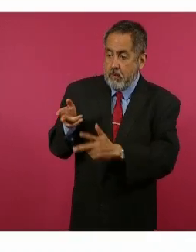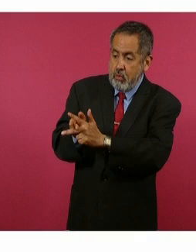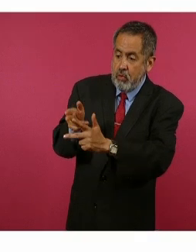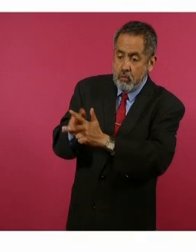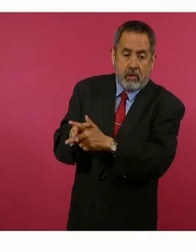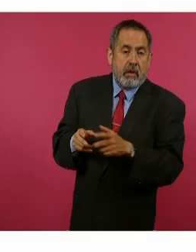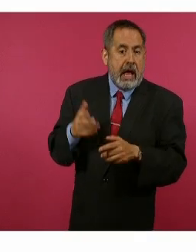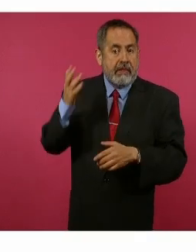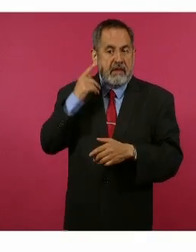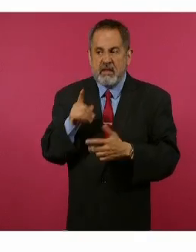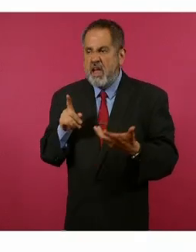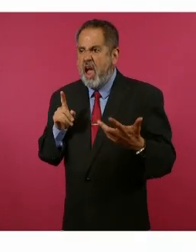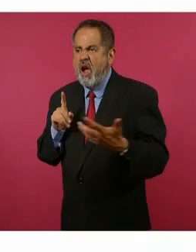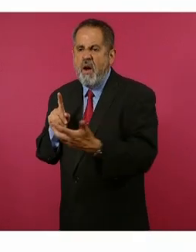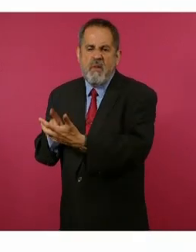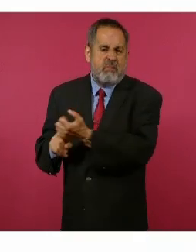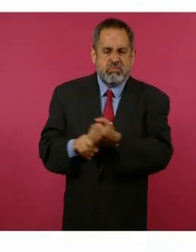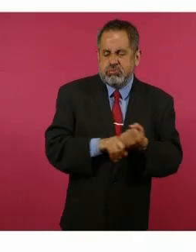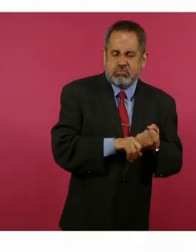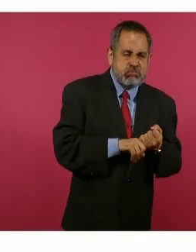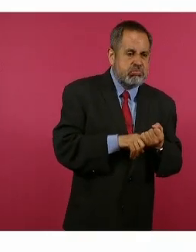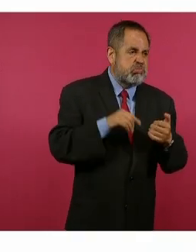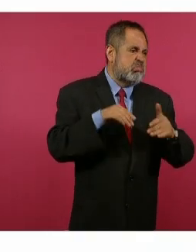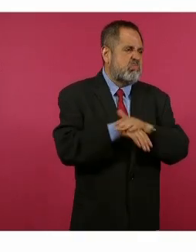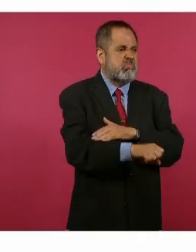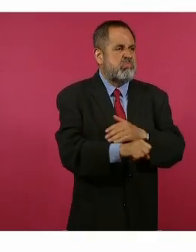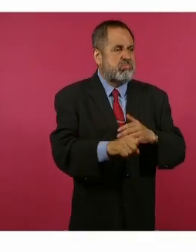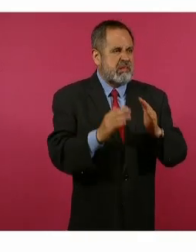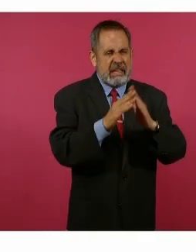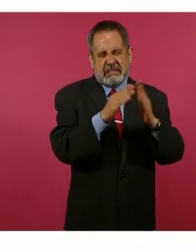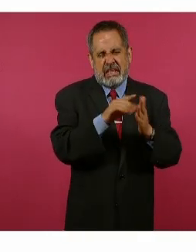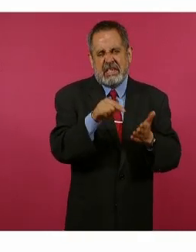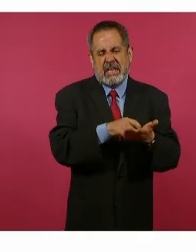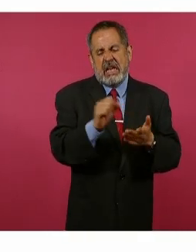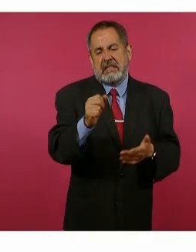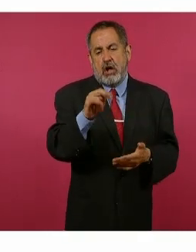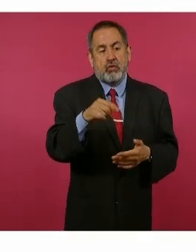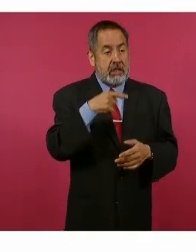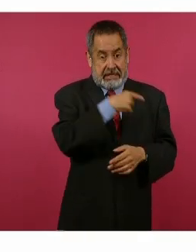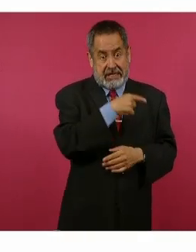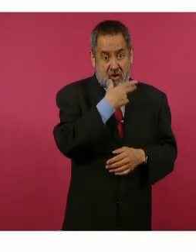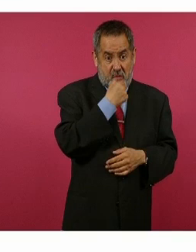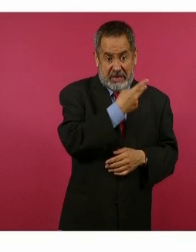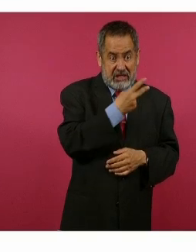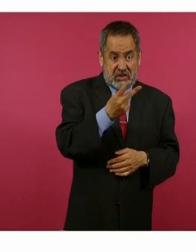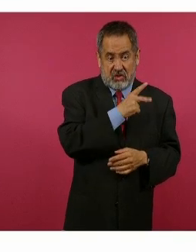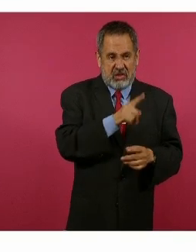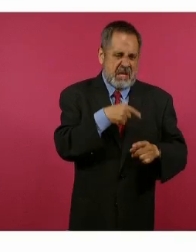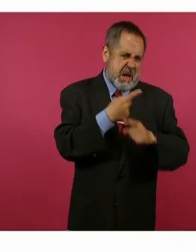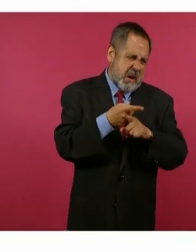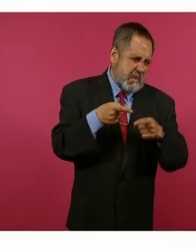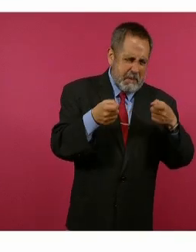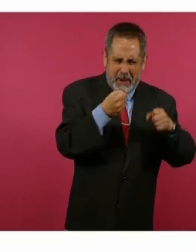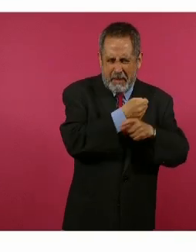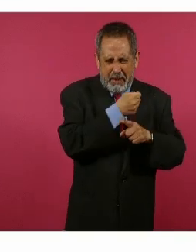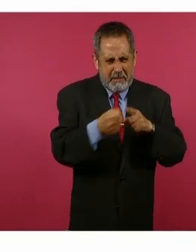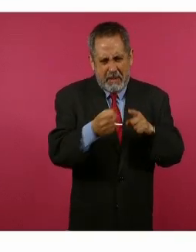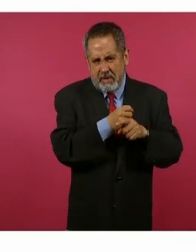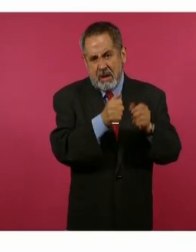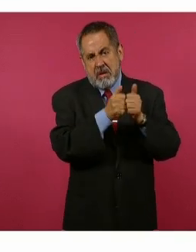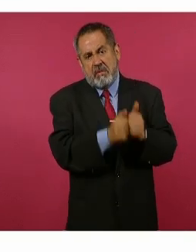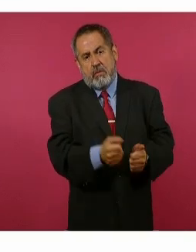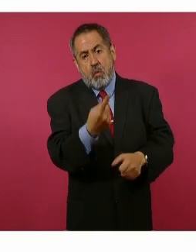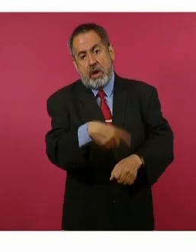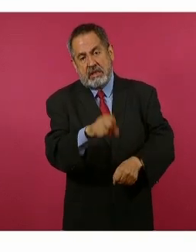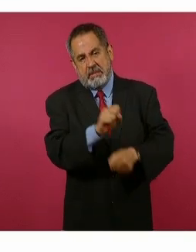contra su voluntad a un domicilio ubicado en el ejido San José, donde los hoy sentenciados las lesionaron y mantuvieron detenidas